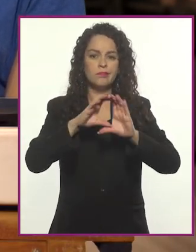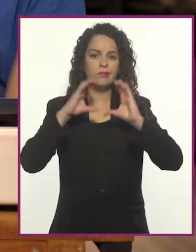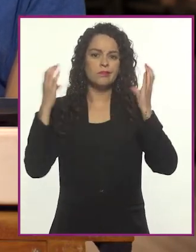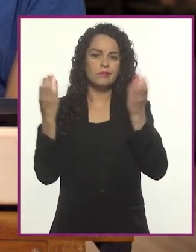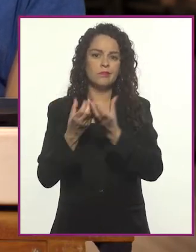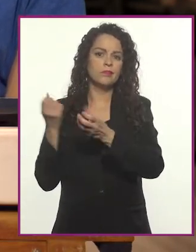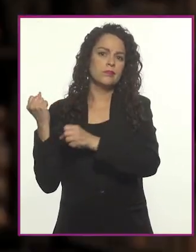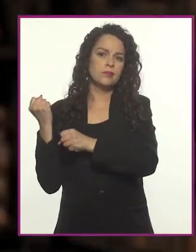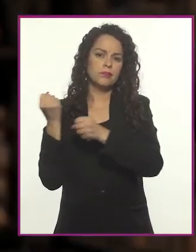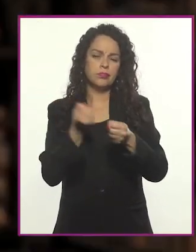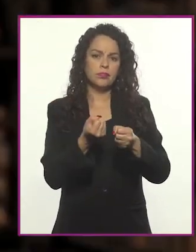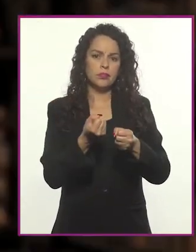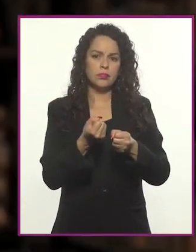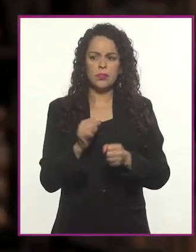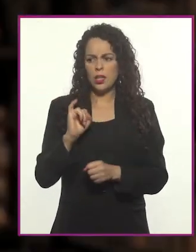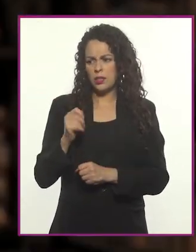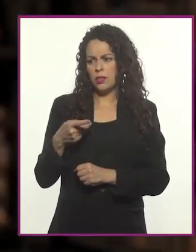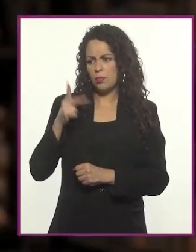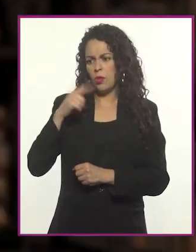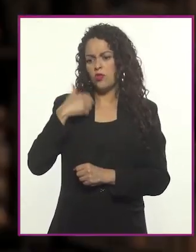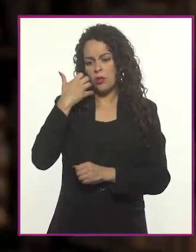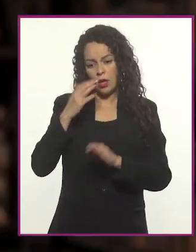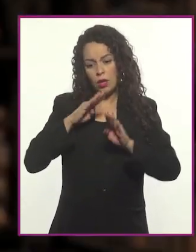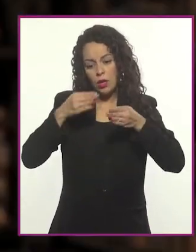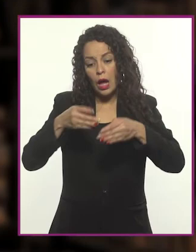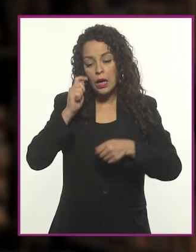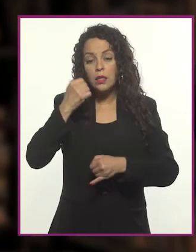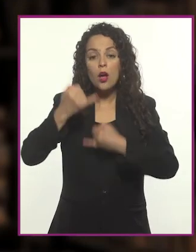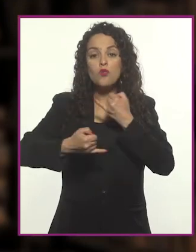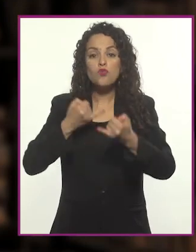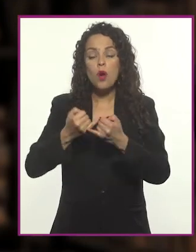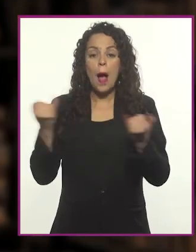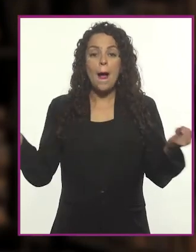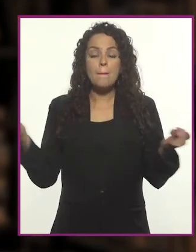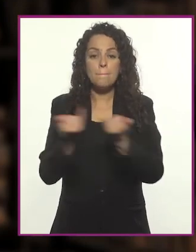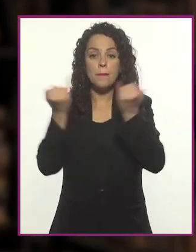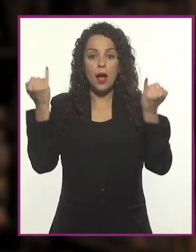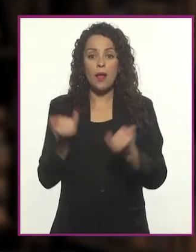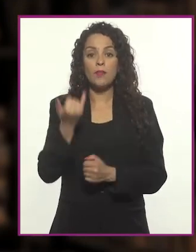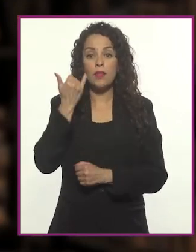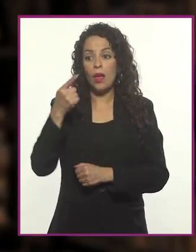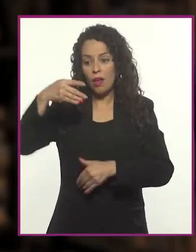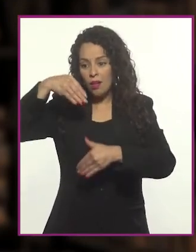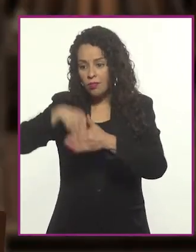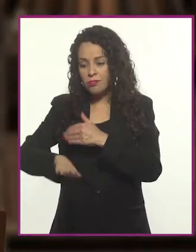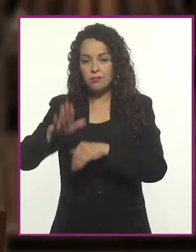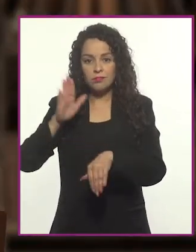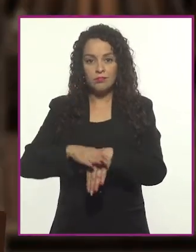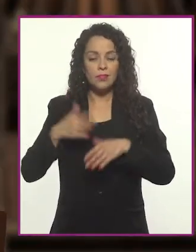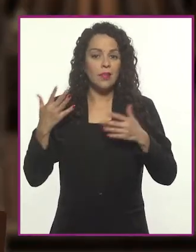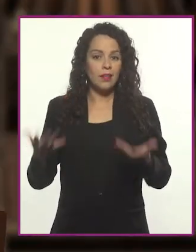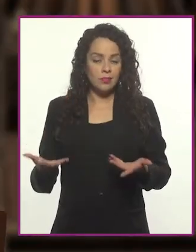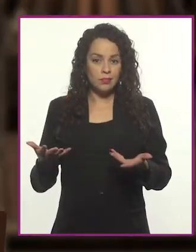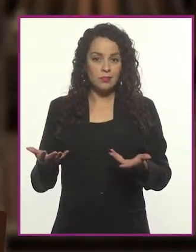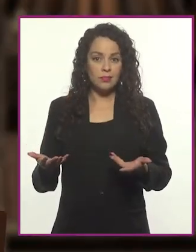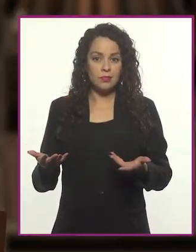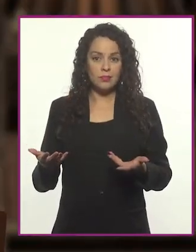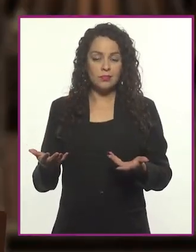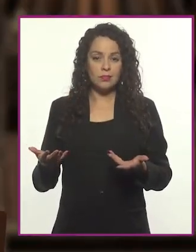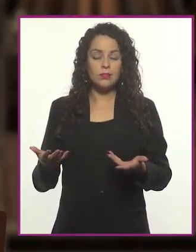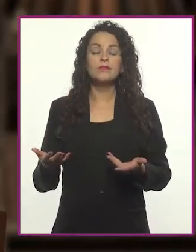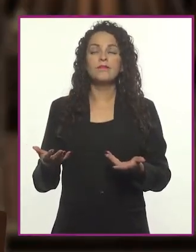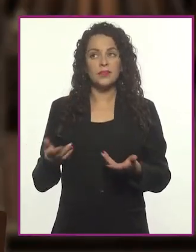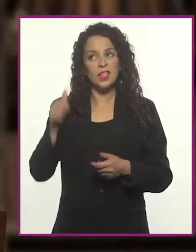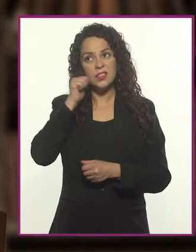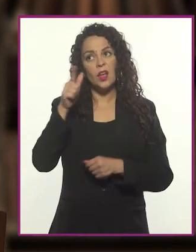base. Bueno, yo quería enfocarme en la tensión del juego empatado y las entradas extra. El abuelo siempre hablaba del discurso que les dio